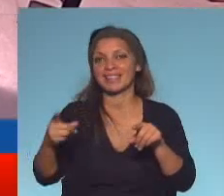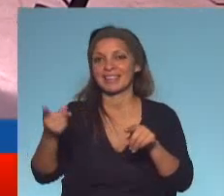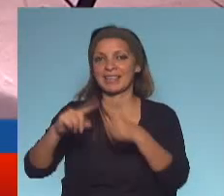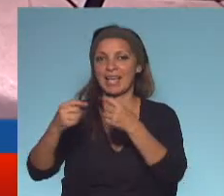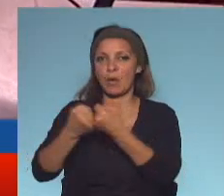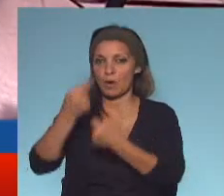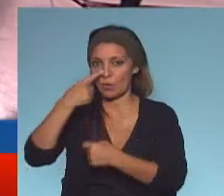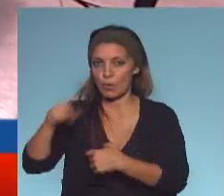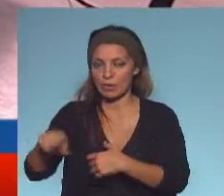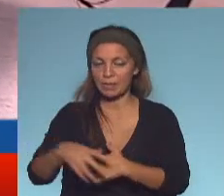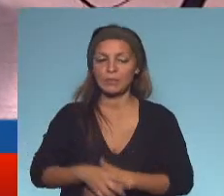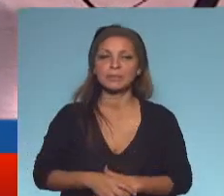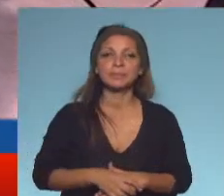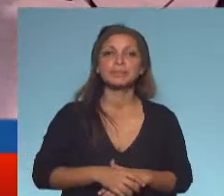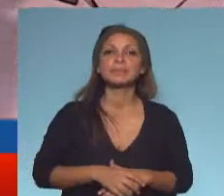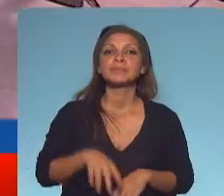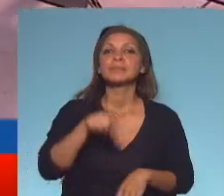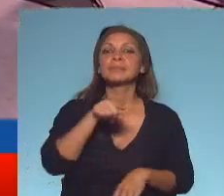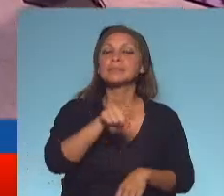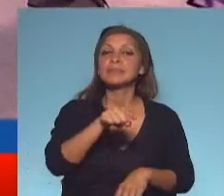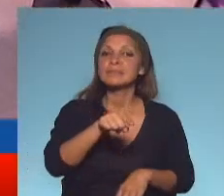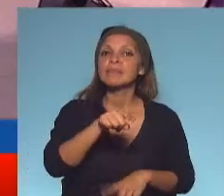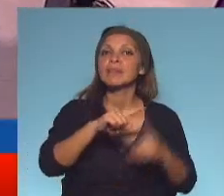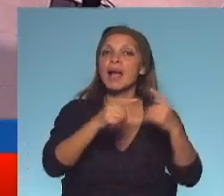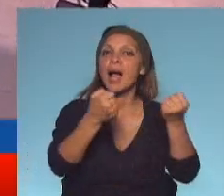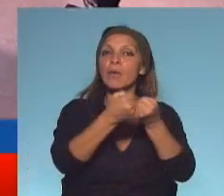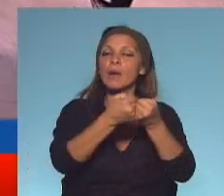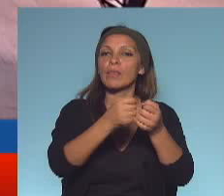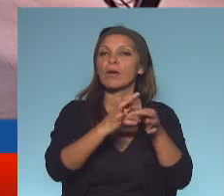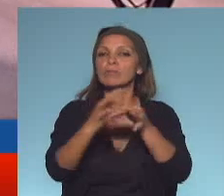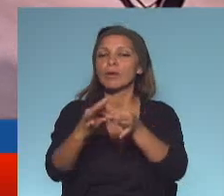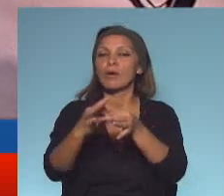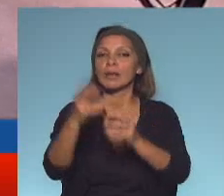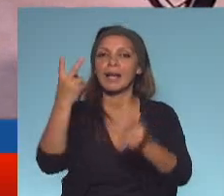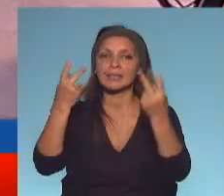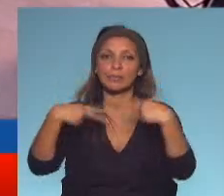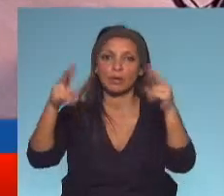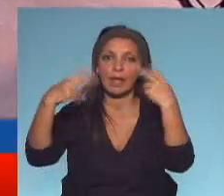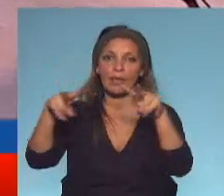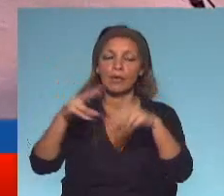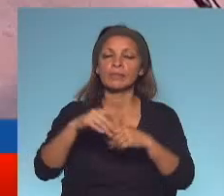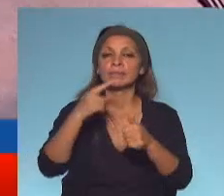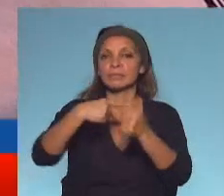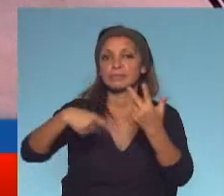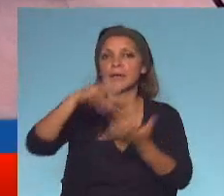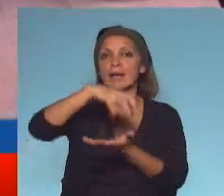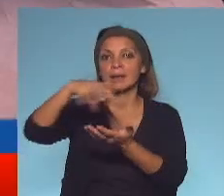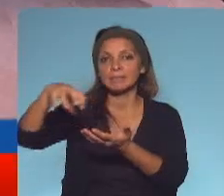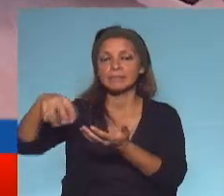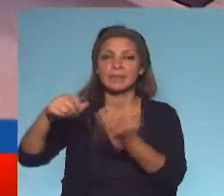anterior, y es un acuerdo con el Consorcio de Exportadores ABC, las cámaras CADIF, FIFRA, Única, y